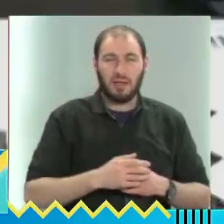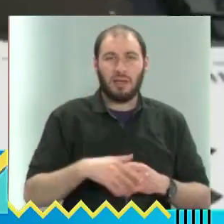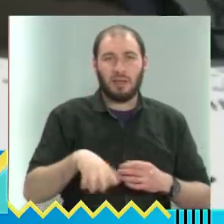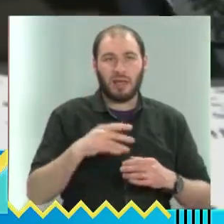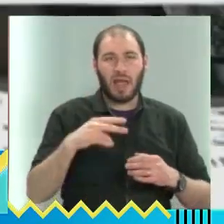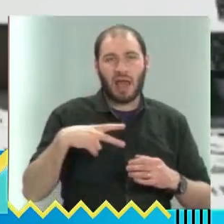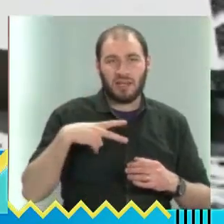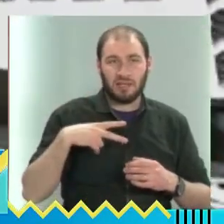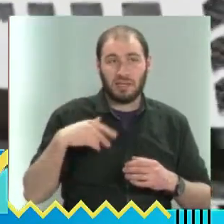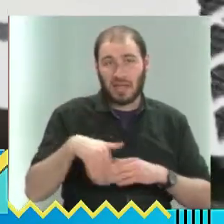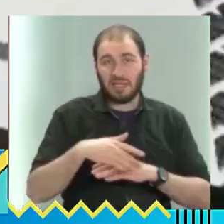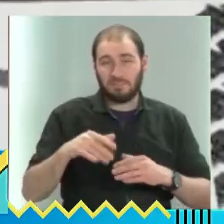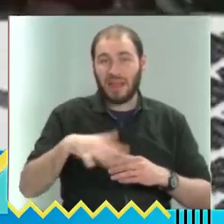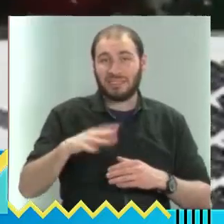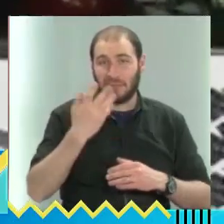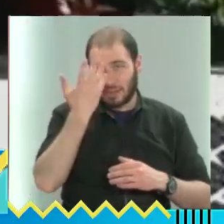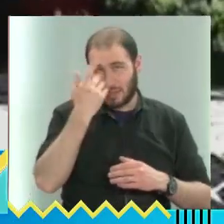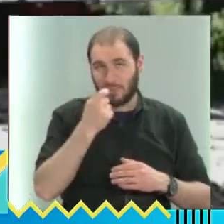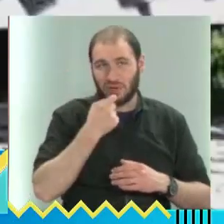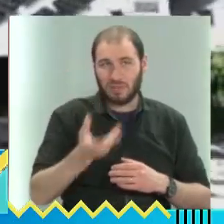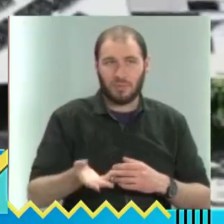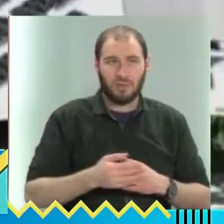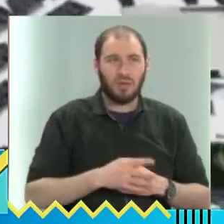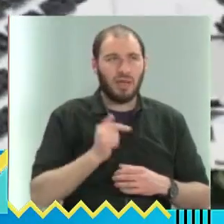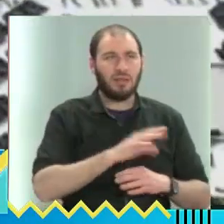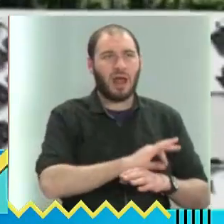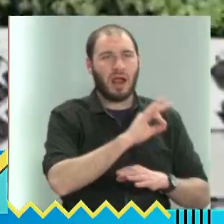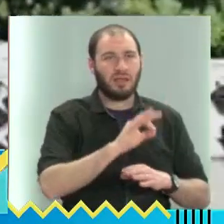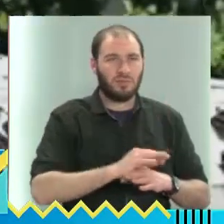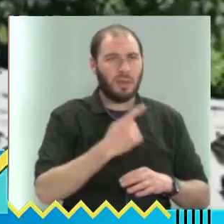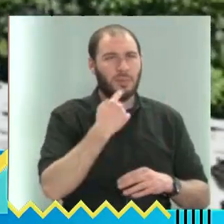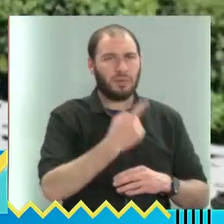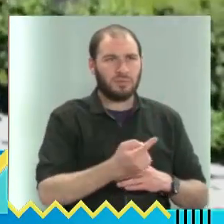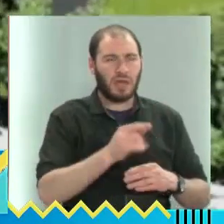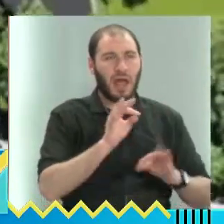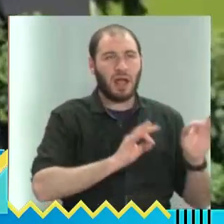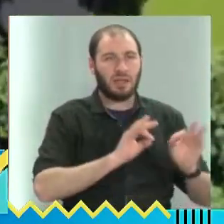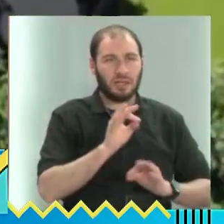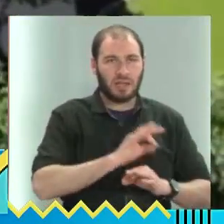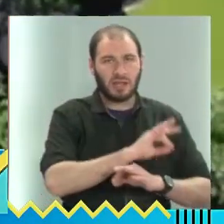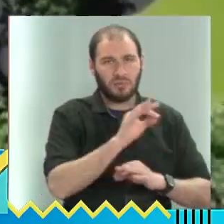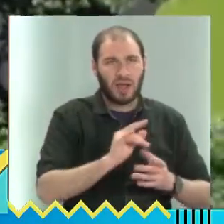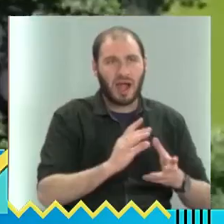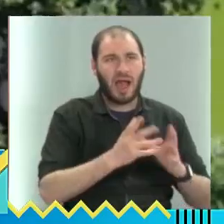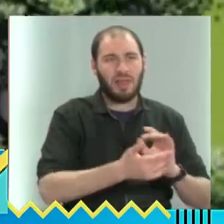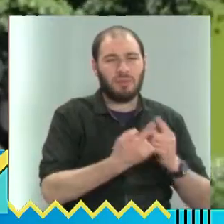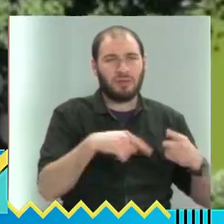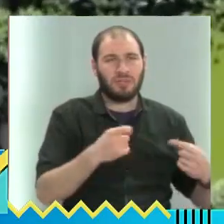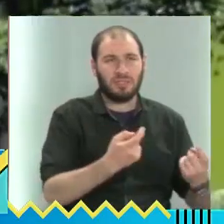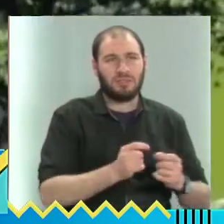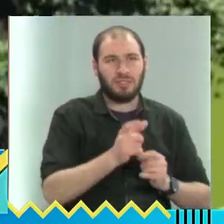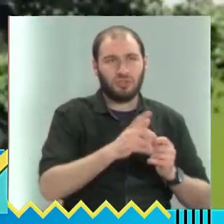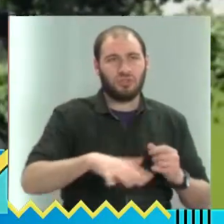Calle San Ariste. Martín es un ejemplo de eso, por ejemplo. Bueno, en eso la Muy arquitectura, positivo. consultarle si es una arquitectura que se va adaptando a las necesidades